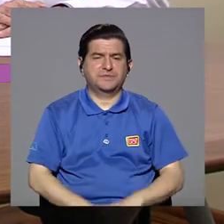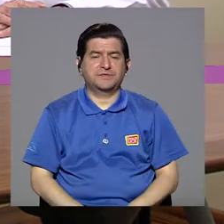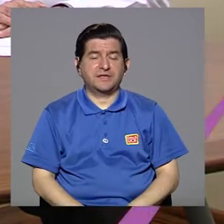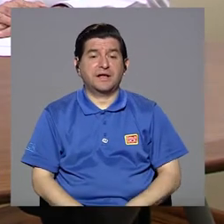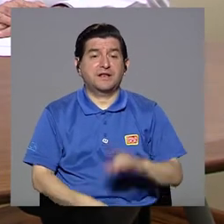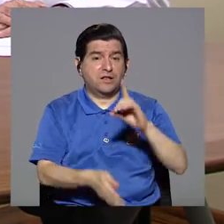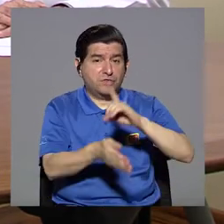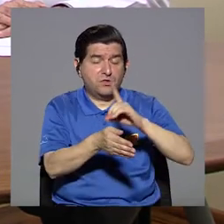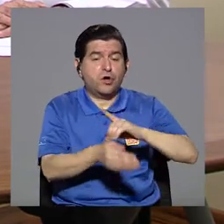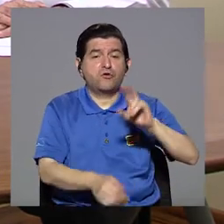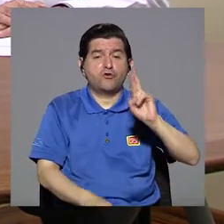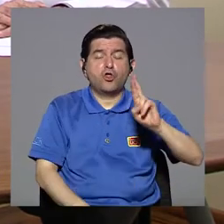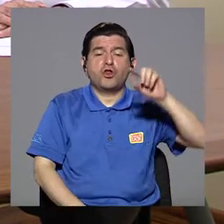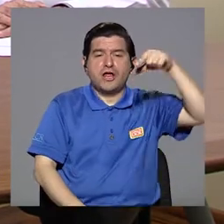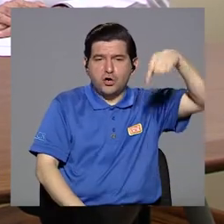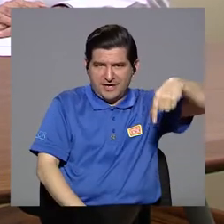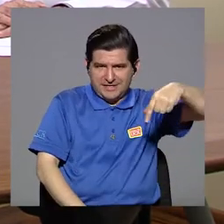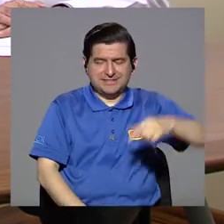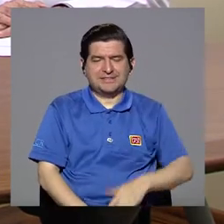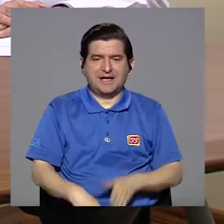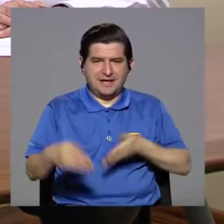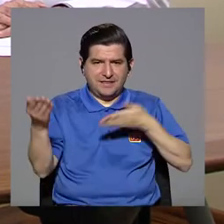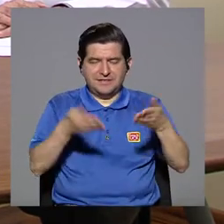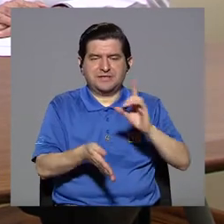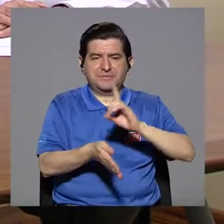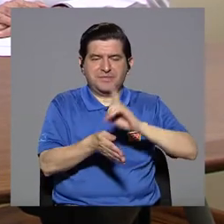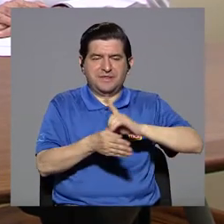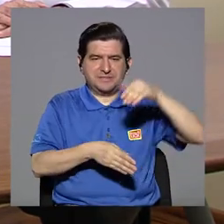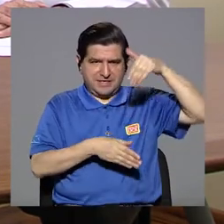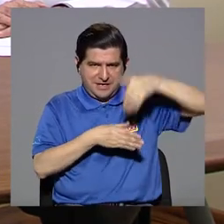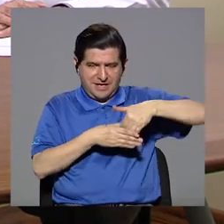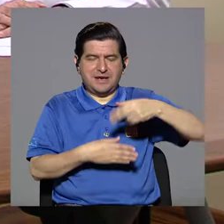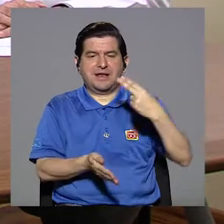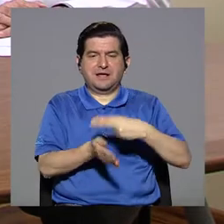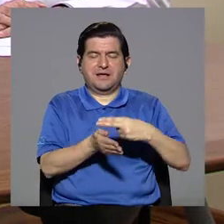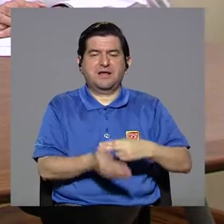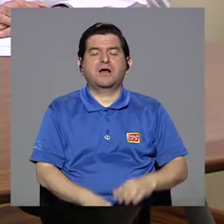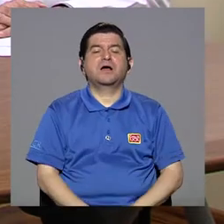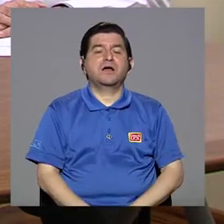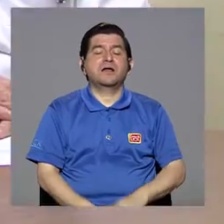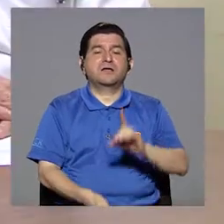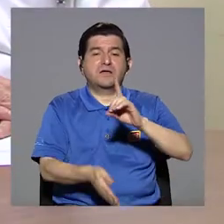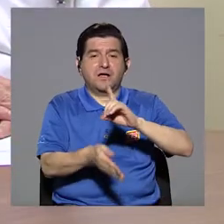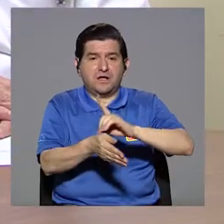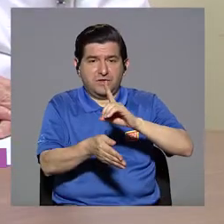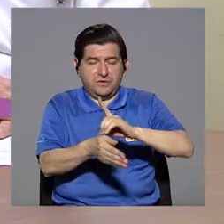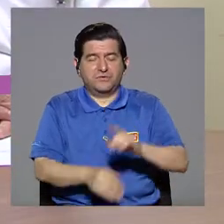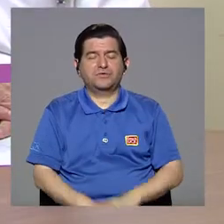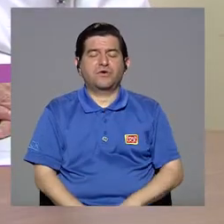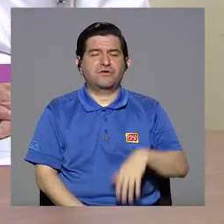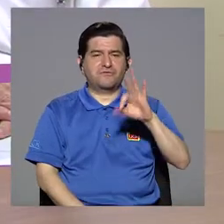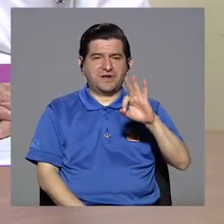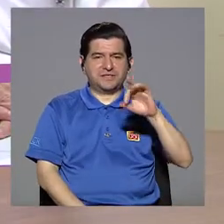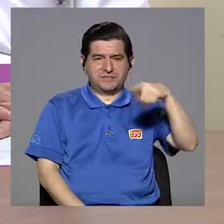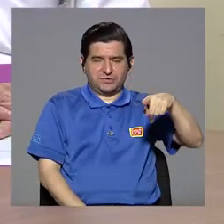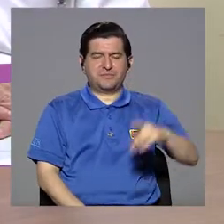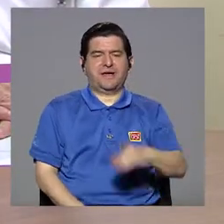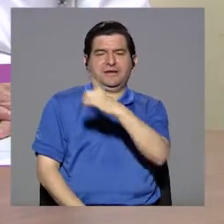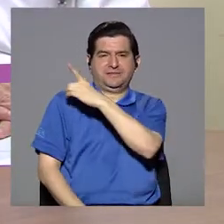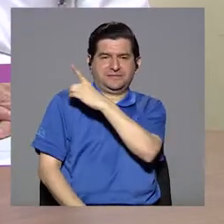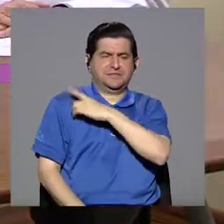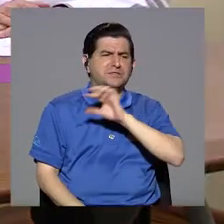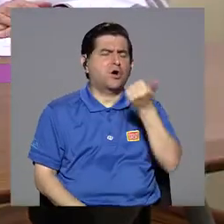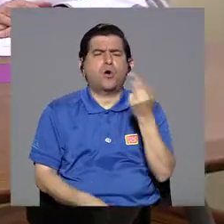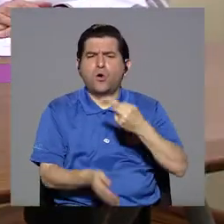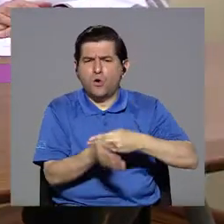están con nosotros los doctores rodrigo quesada del servicio de medicina interna del hospital y el doctor francisco pérez que es el director